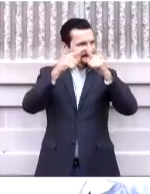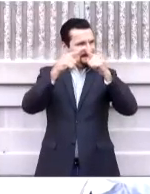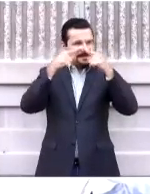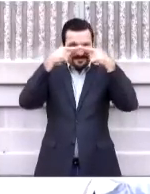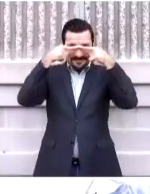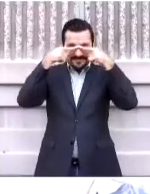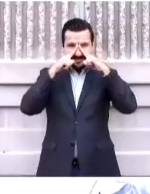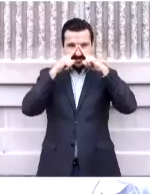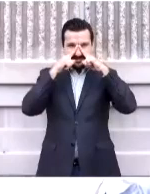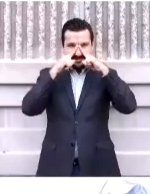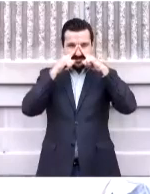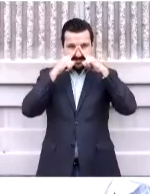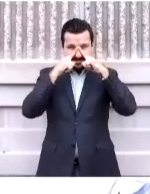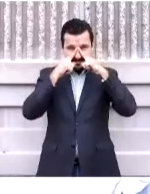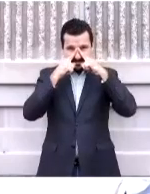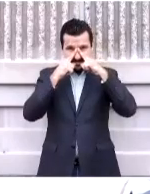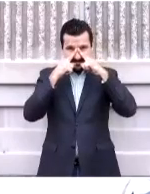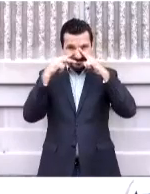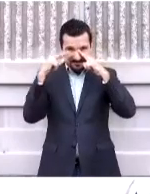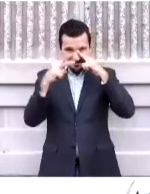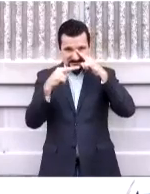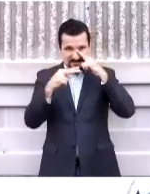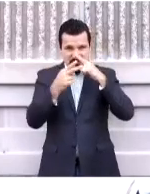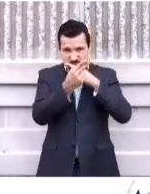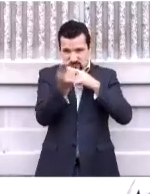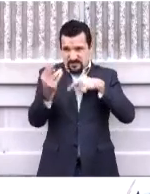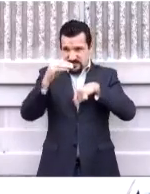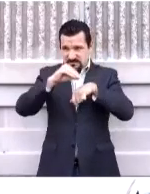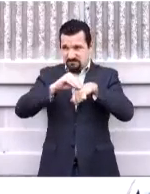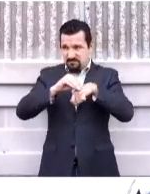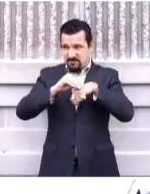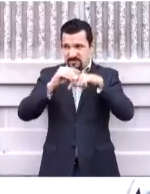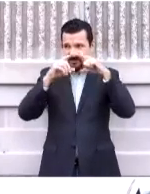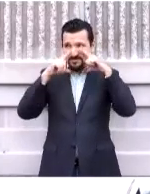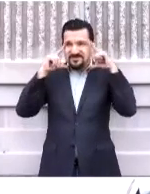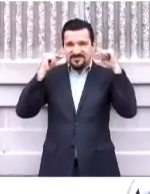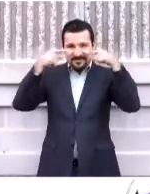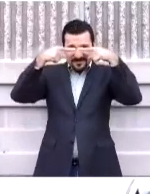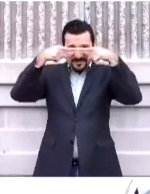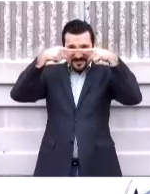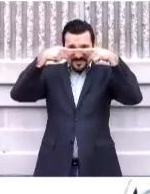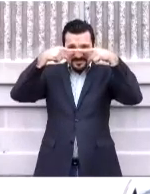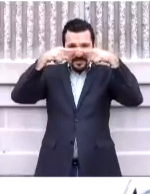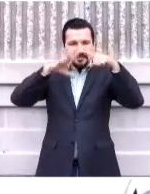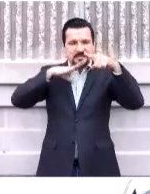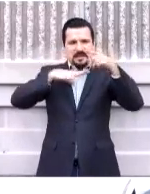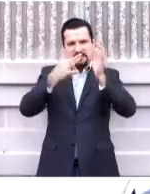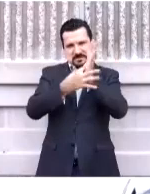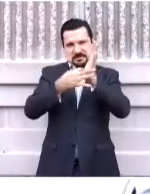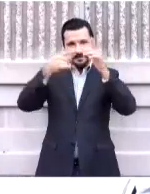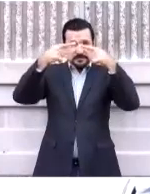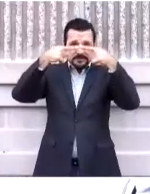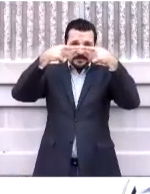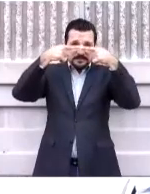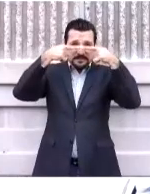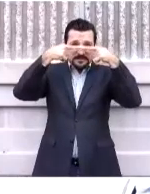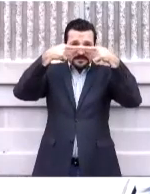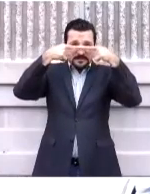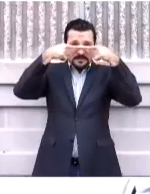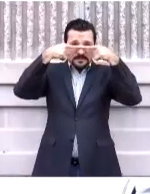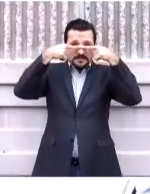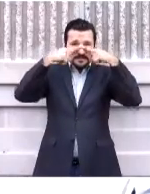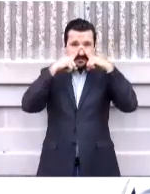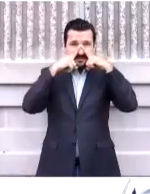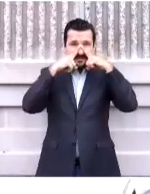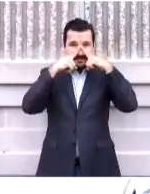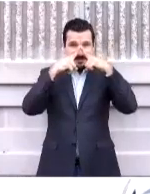¿sí? Entonces, cuando se pongan el cubrebocas que tenga este tipo de doblez, cerciórense de que queda el doblez